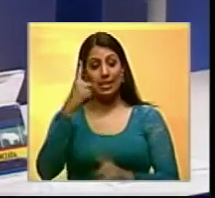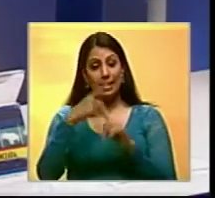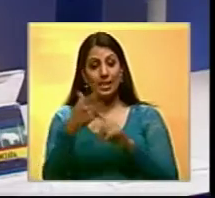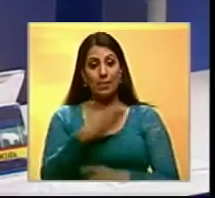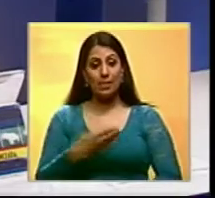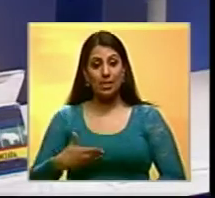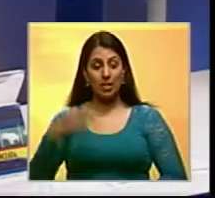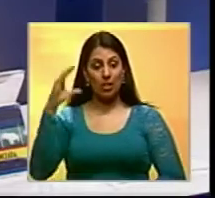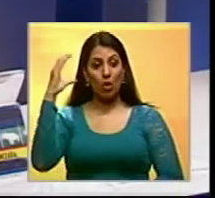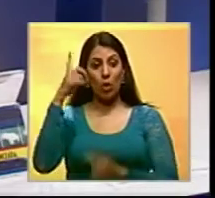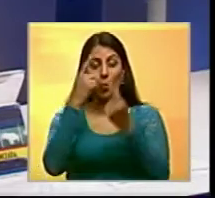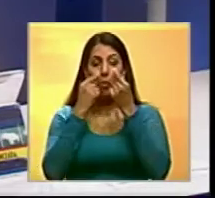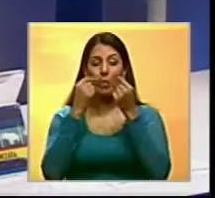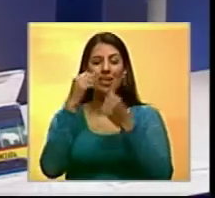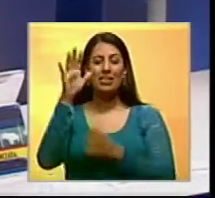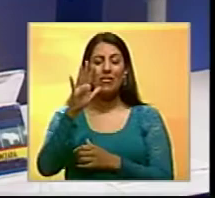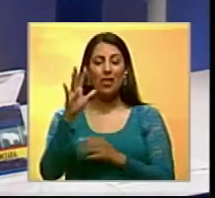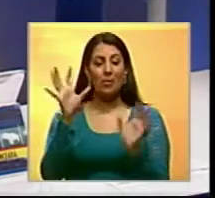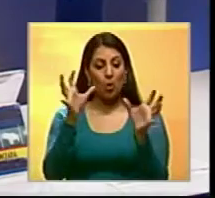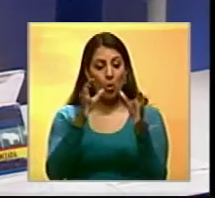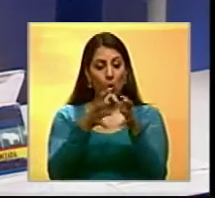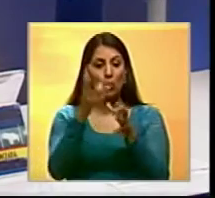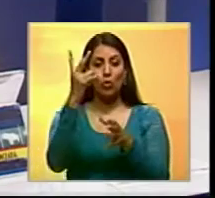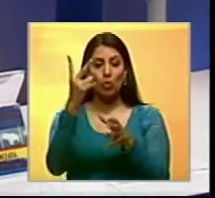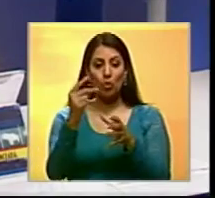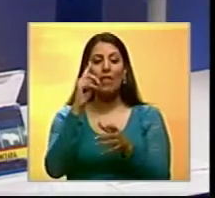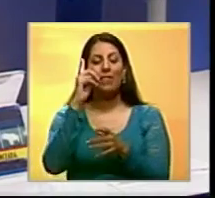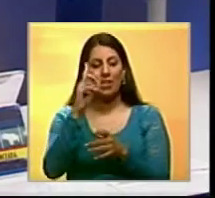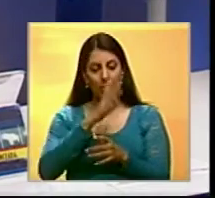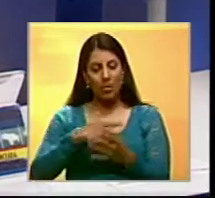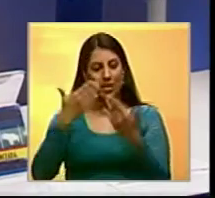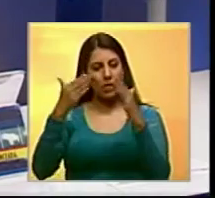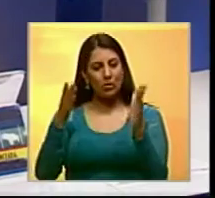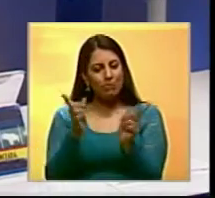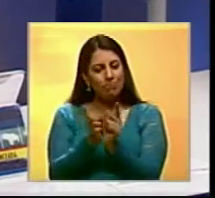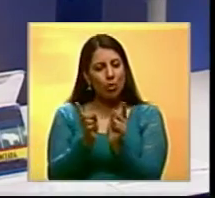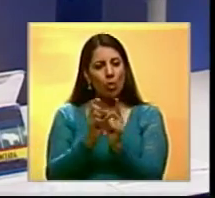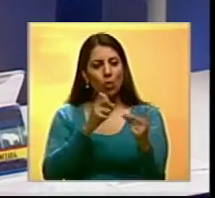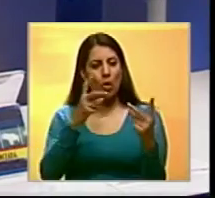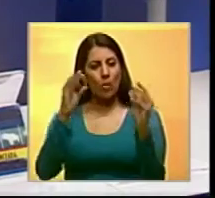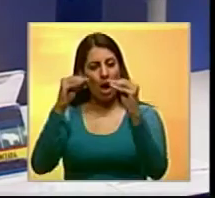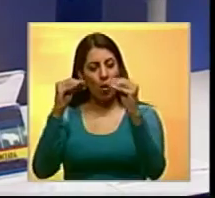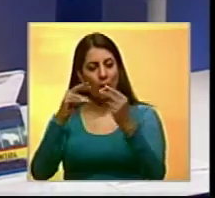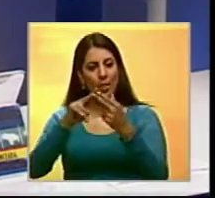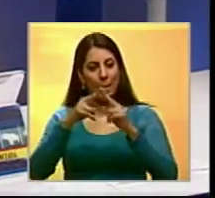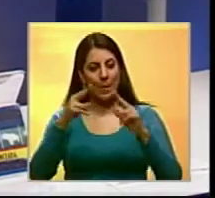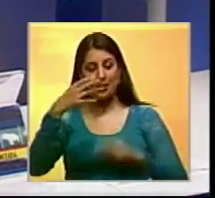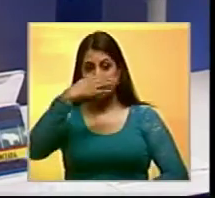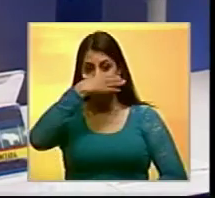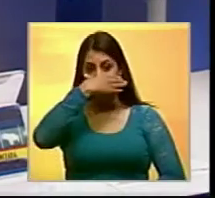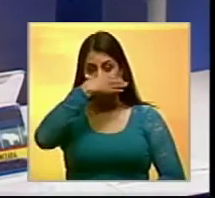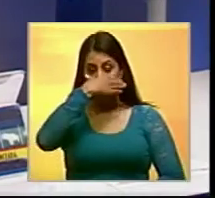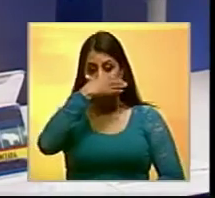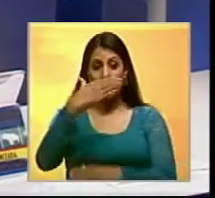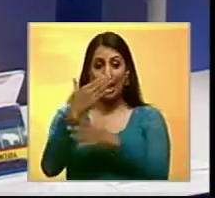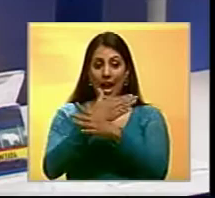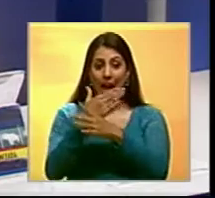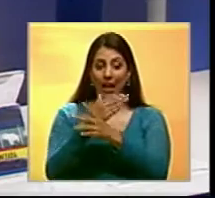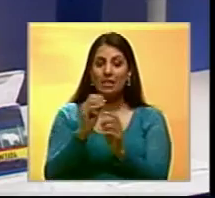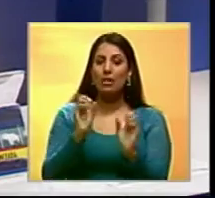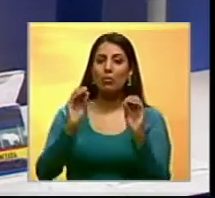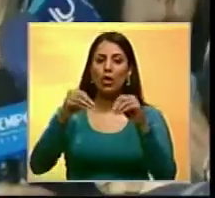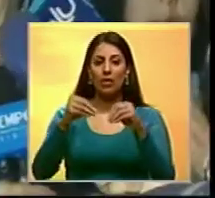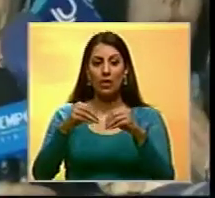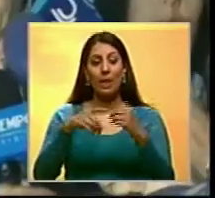de Colombia, Álvaro Uribe, considera que el sector del no debería poder estudiar brevemente el nuevo acuerdo de paz con las FARC antes de ser